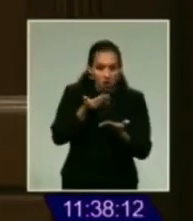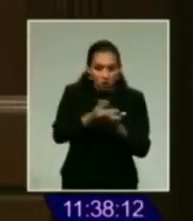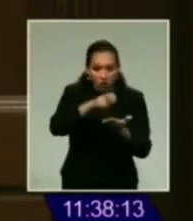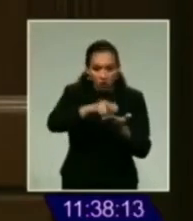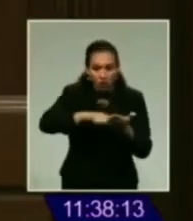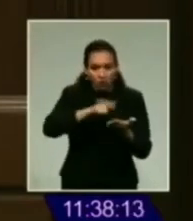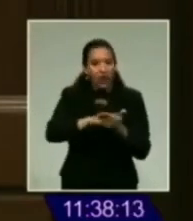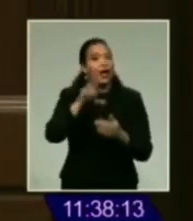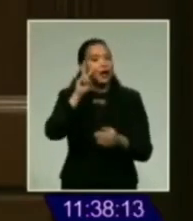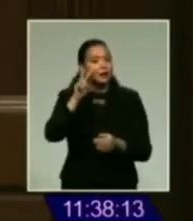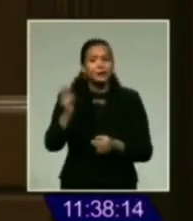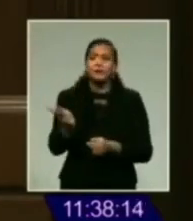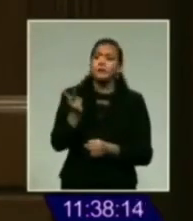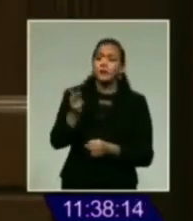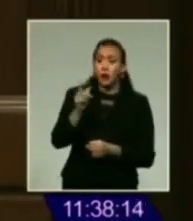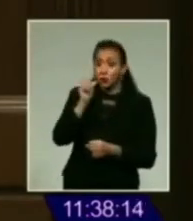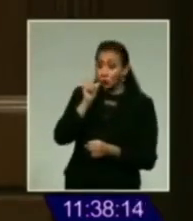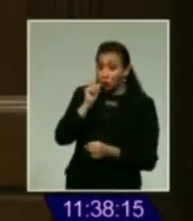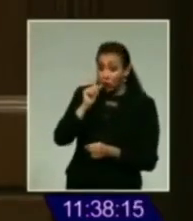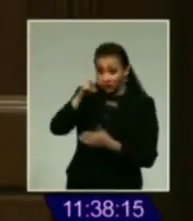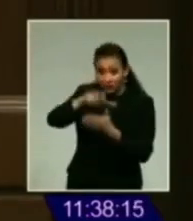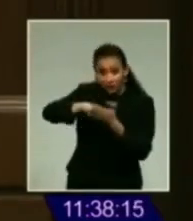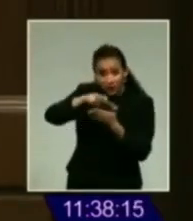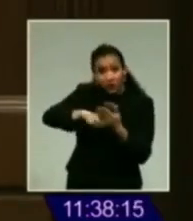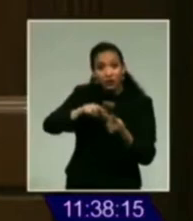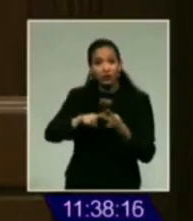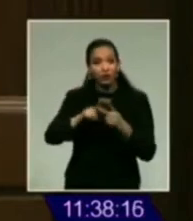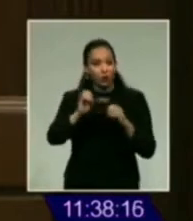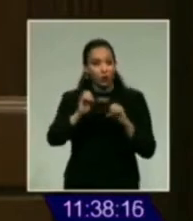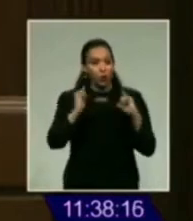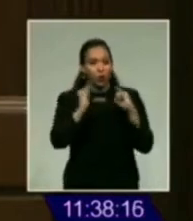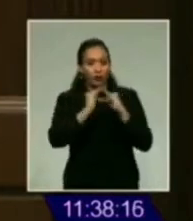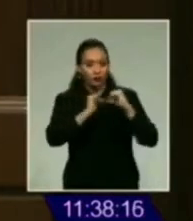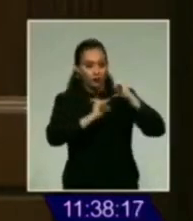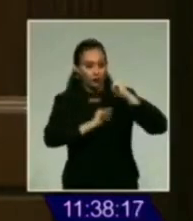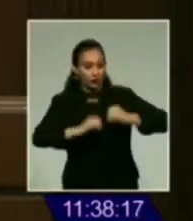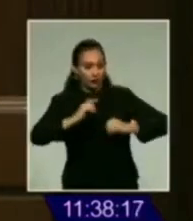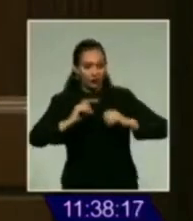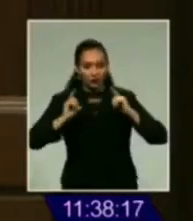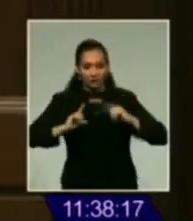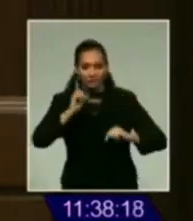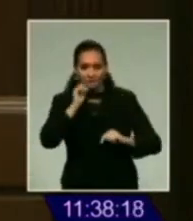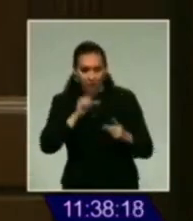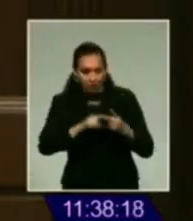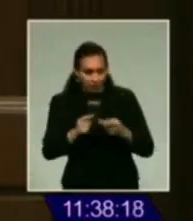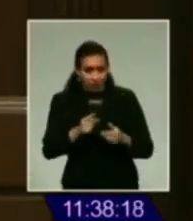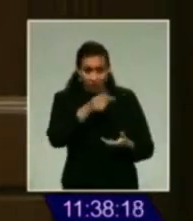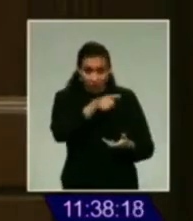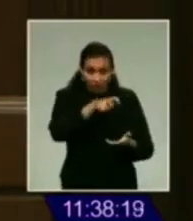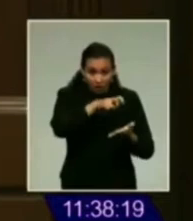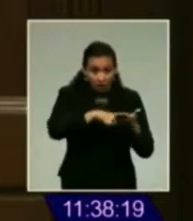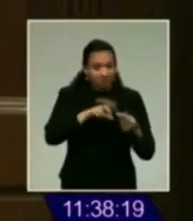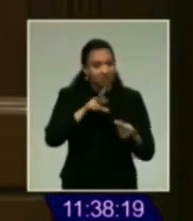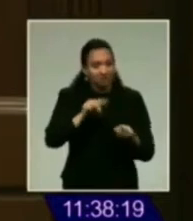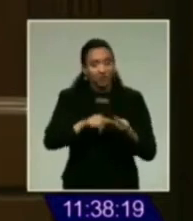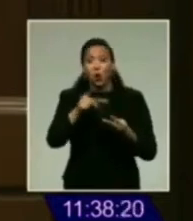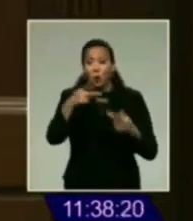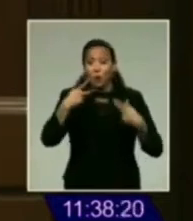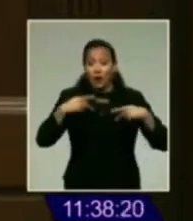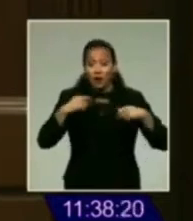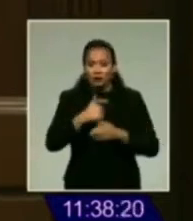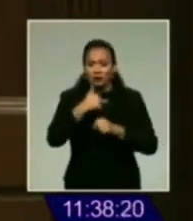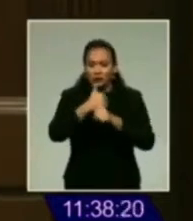policías, para las fiscalías, para las comisiones de víctimas, para el sistema